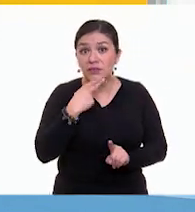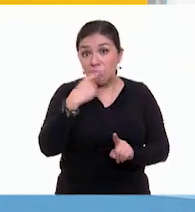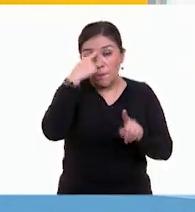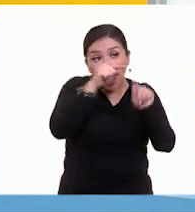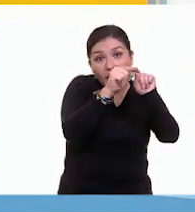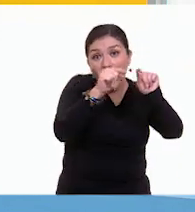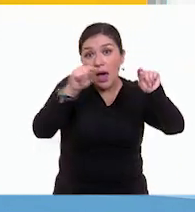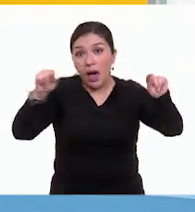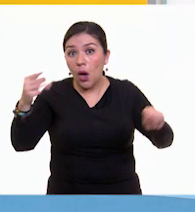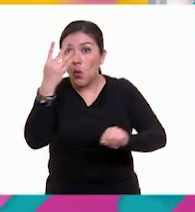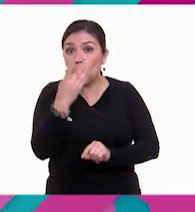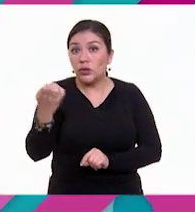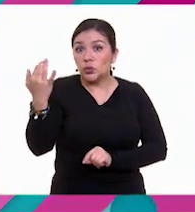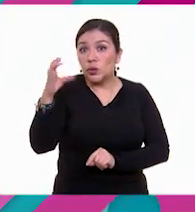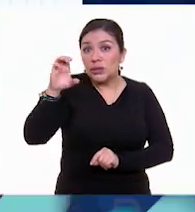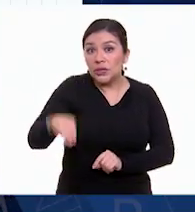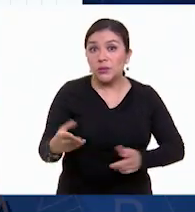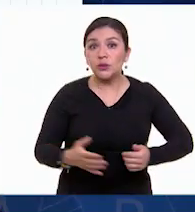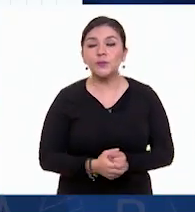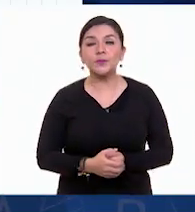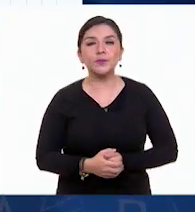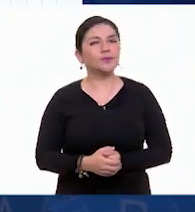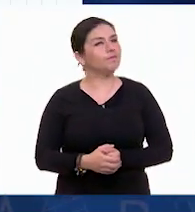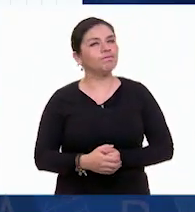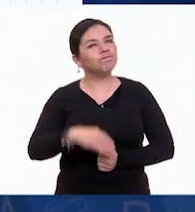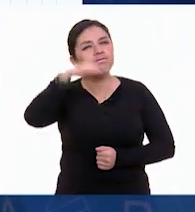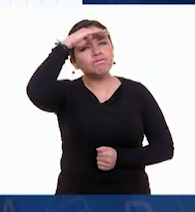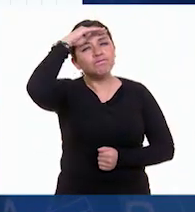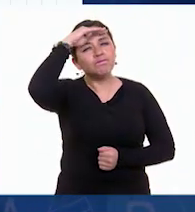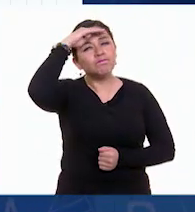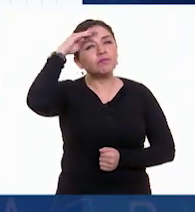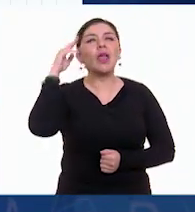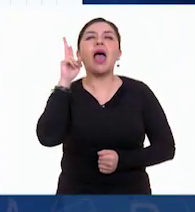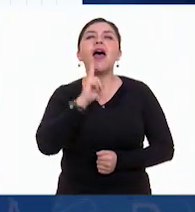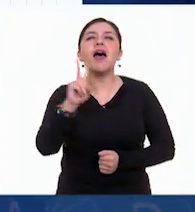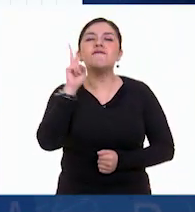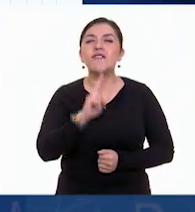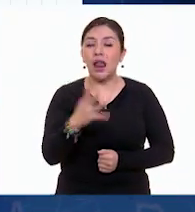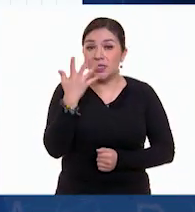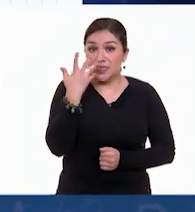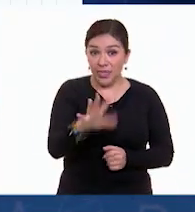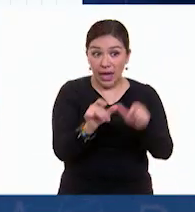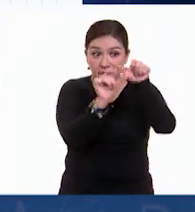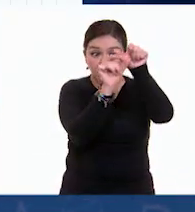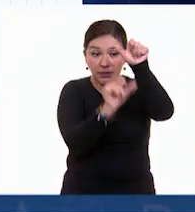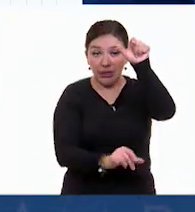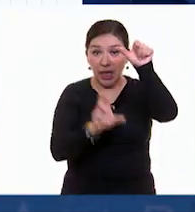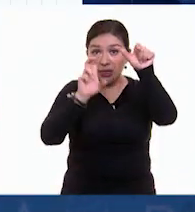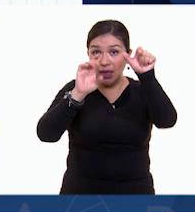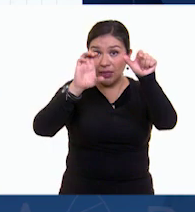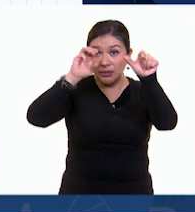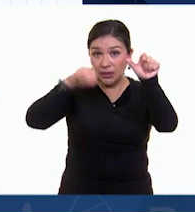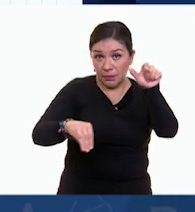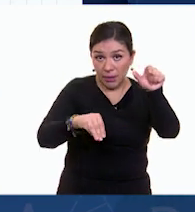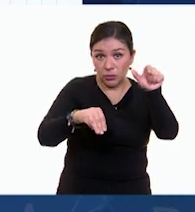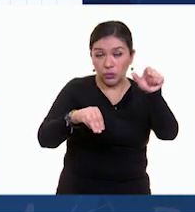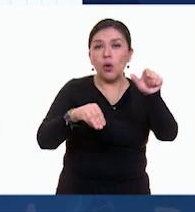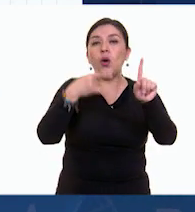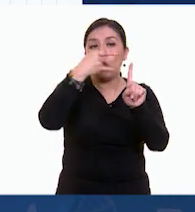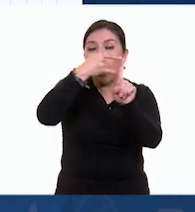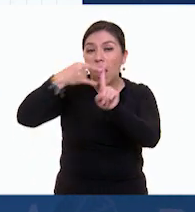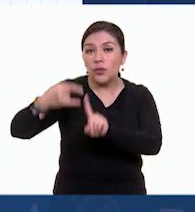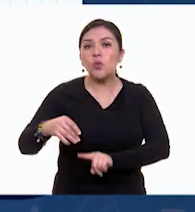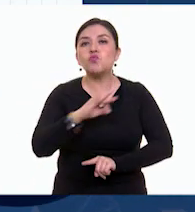el largo del piso. A ver, con 10 losetas cuadradas de 30 centímetros por lado me permiten